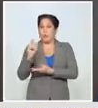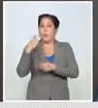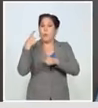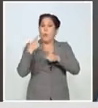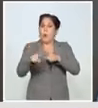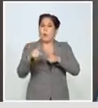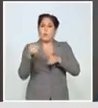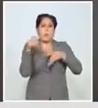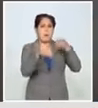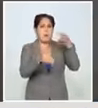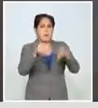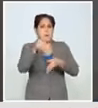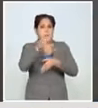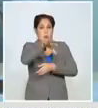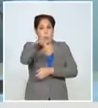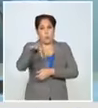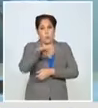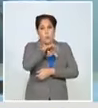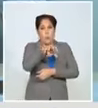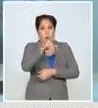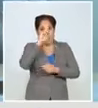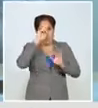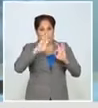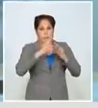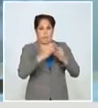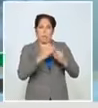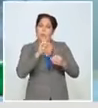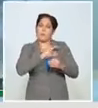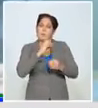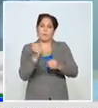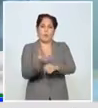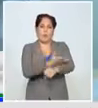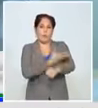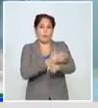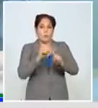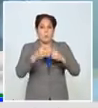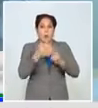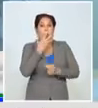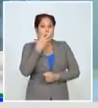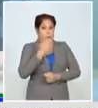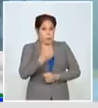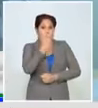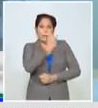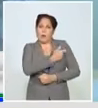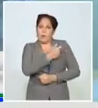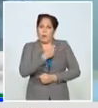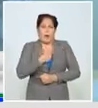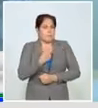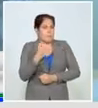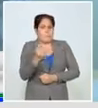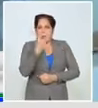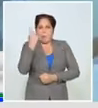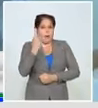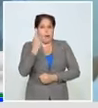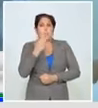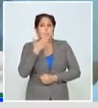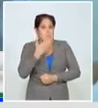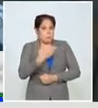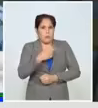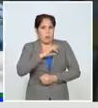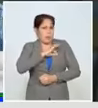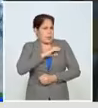acudieron a los 5 sitios clínicos. Un orgullo para mí y para el país, yo vacunarme de primero, pero me siento